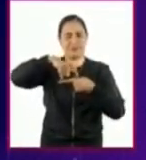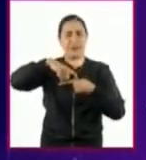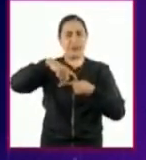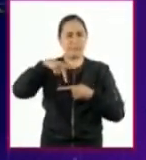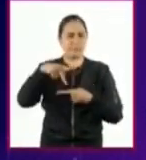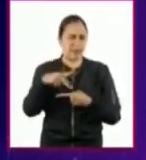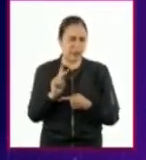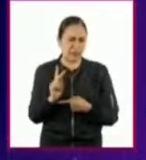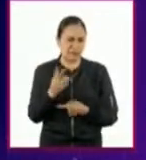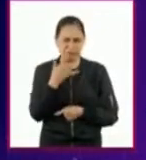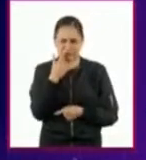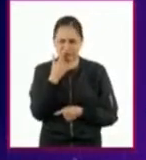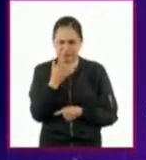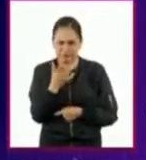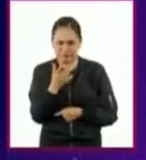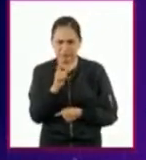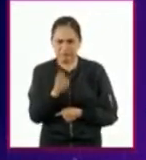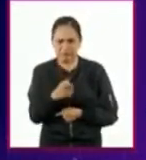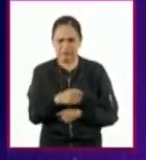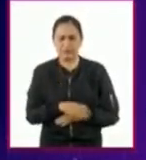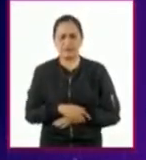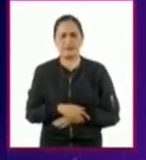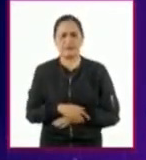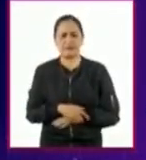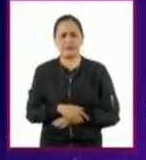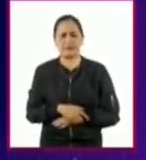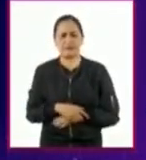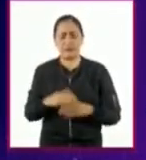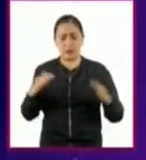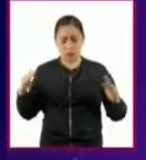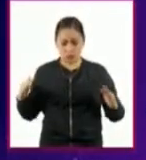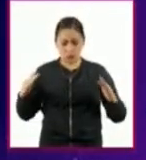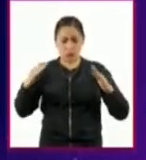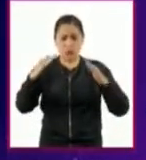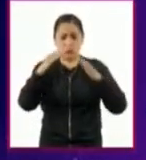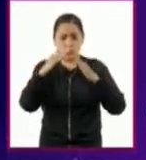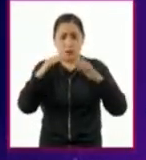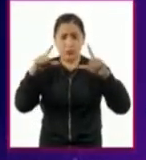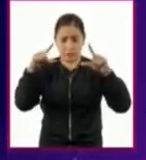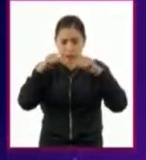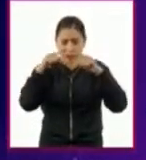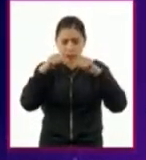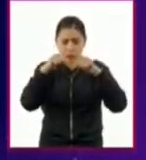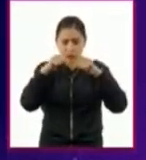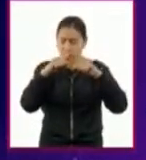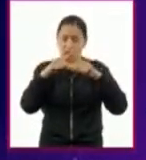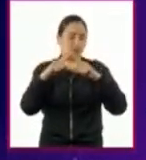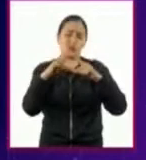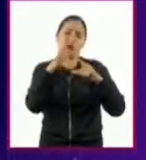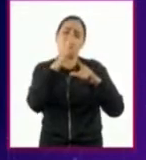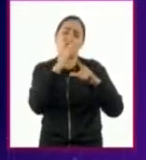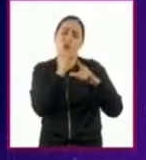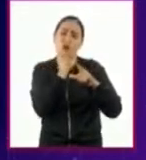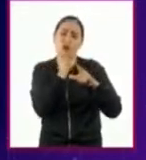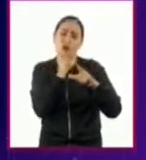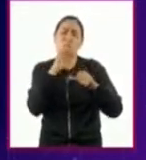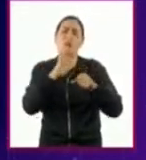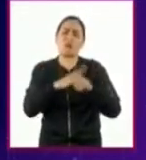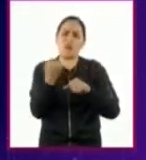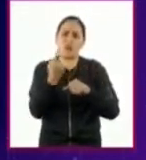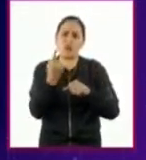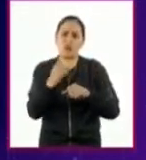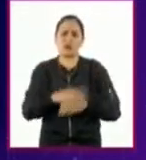pasó. ¿Qué? En este caso no se puede trazar el triángulo. ¿Identificaron por qué?